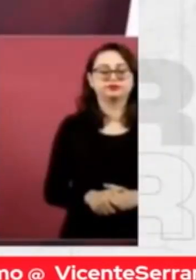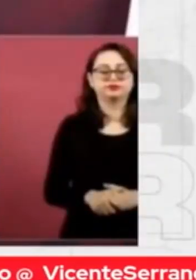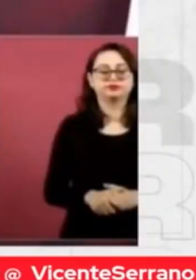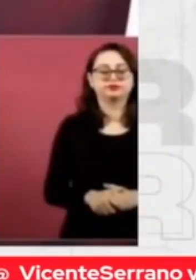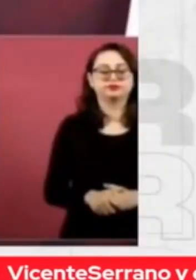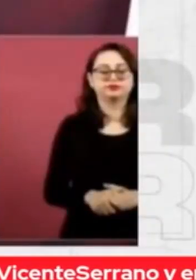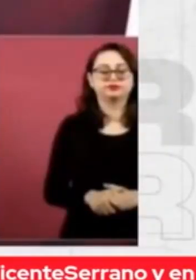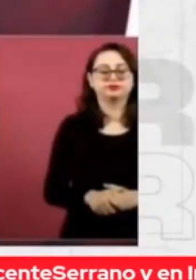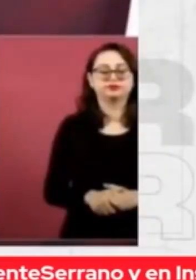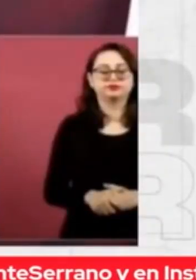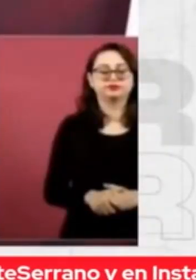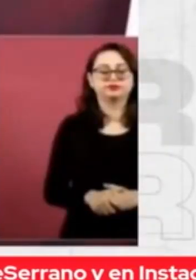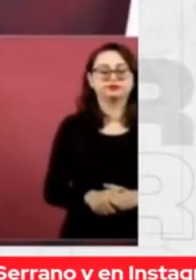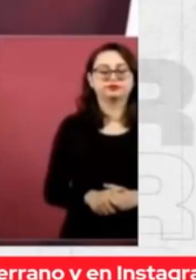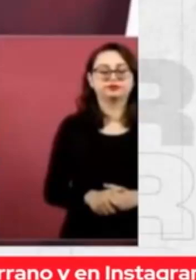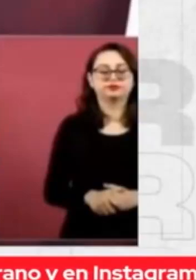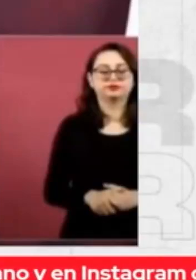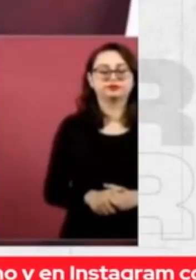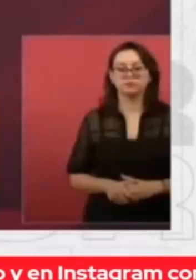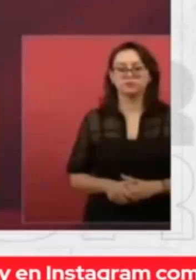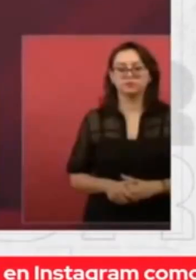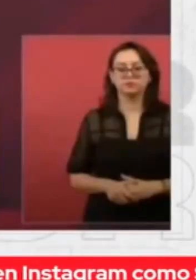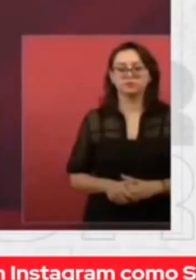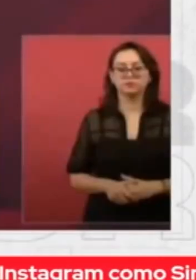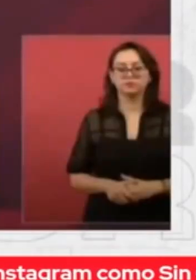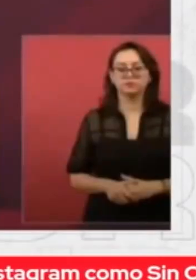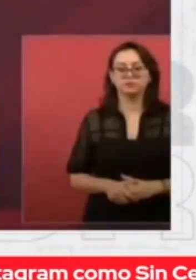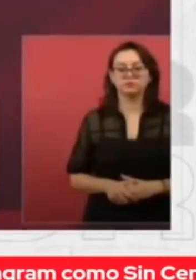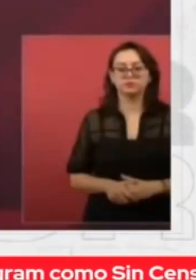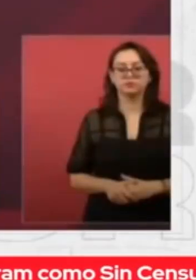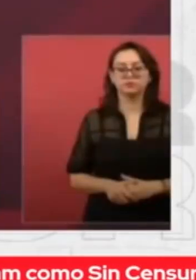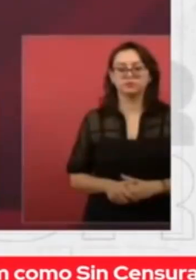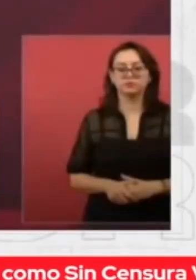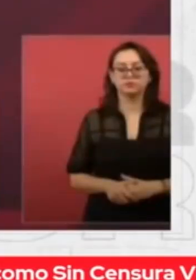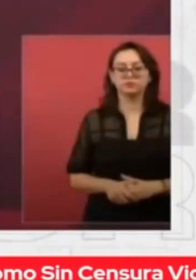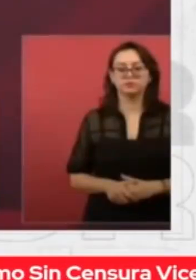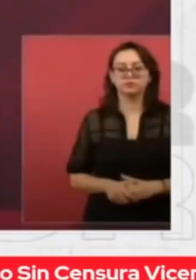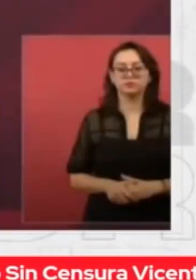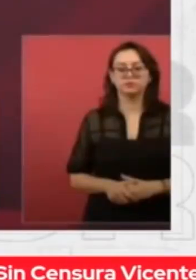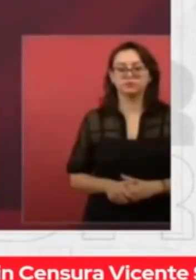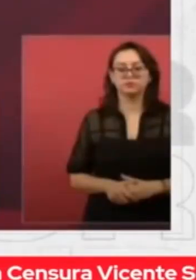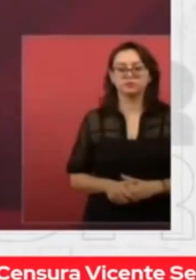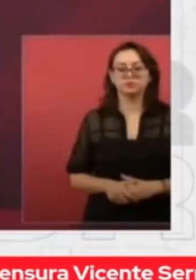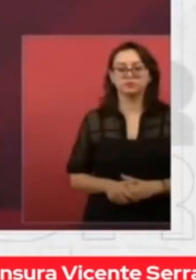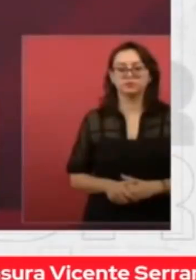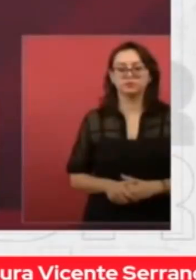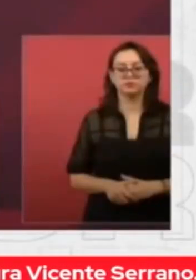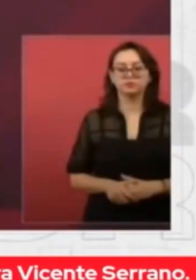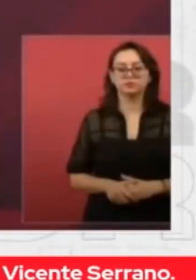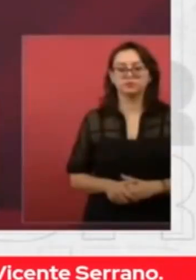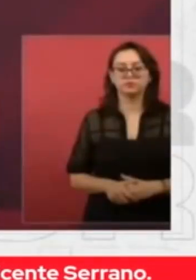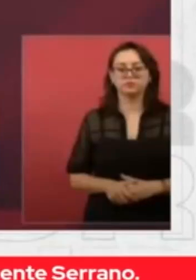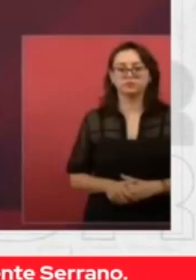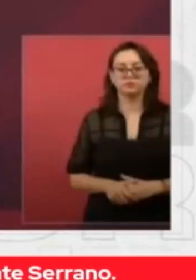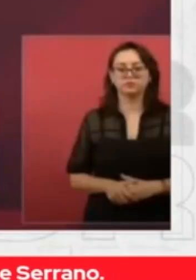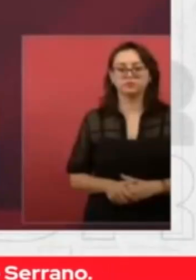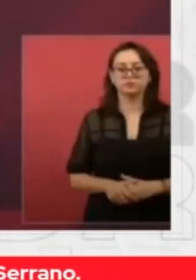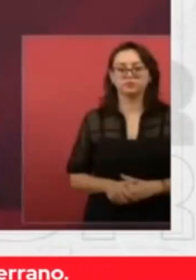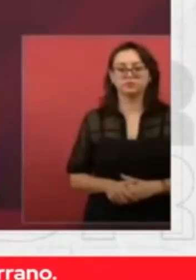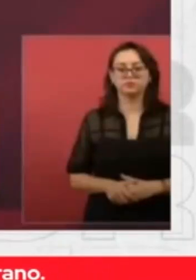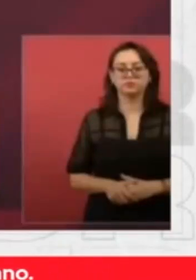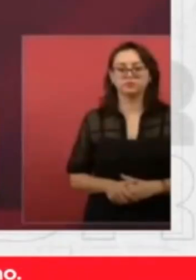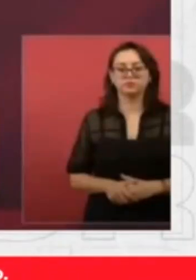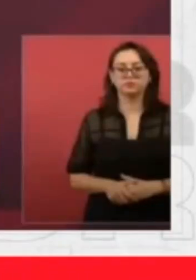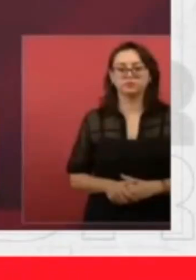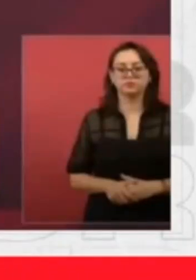dar continuidad. No se van a la parte política o pública en el ejercicio de gobierno